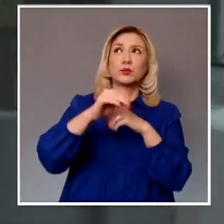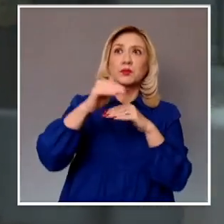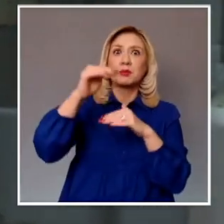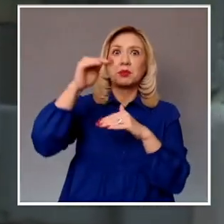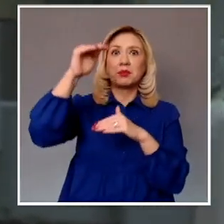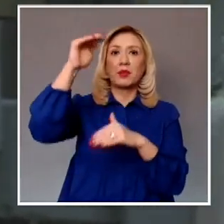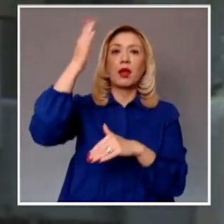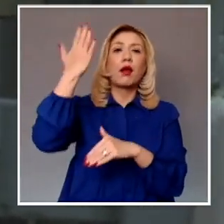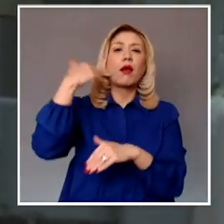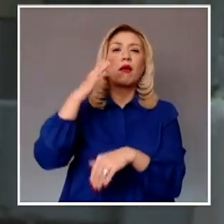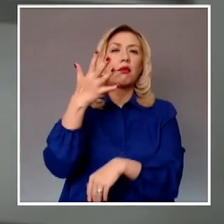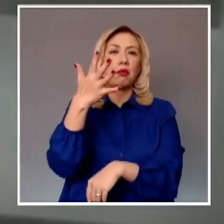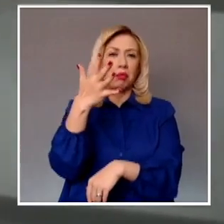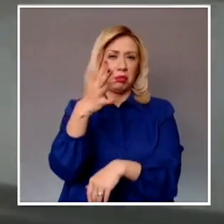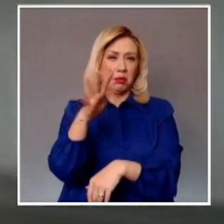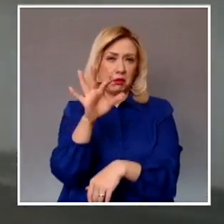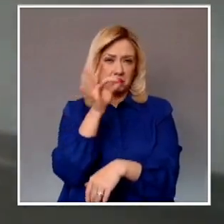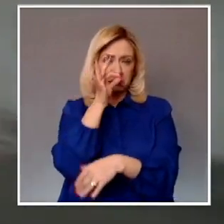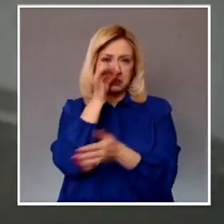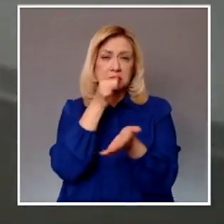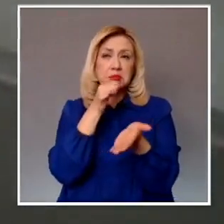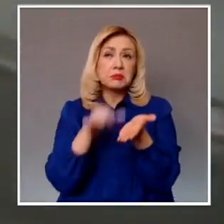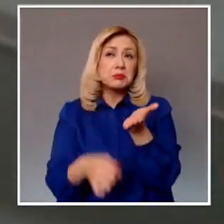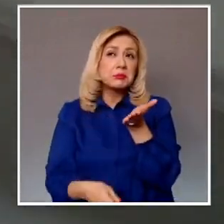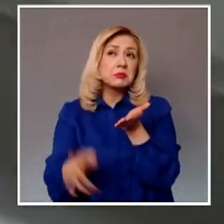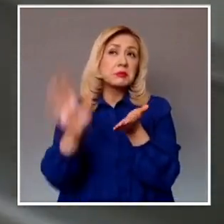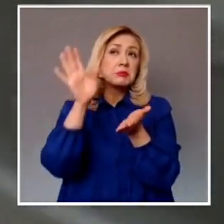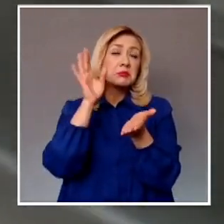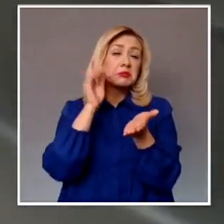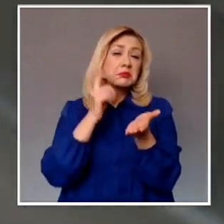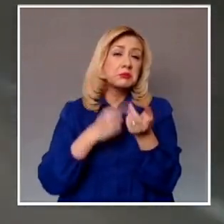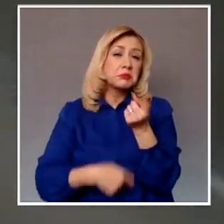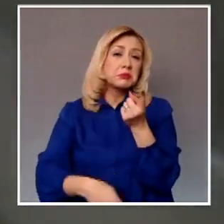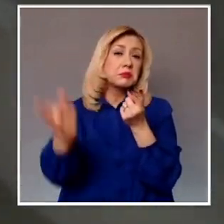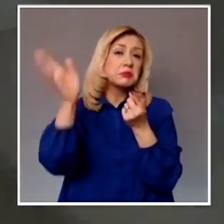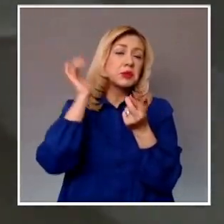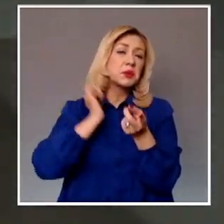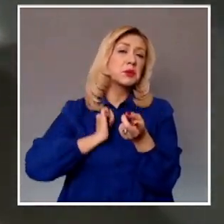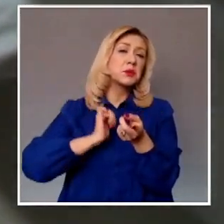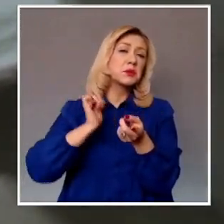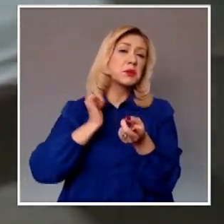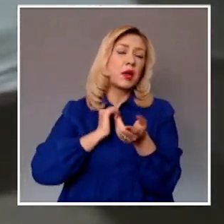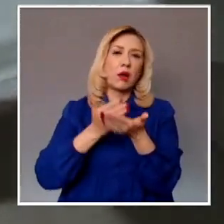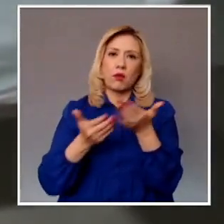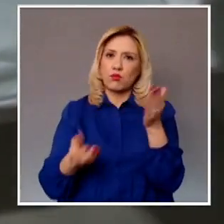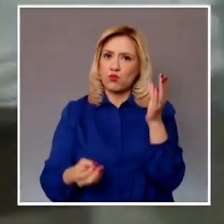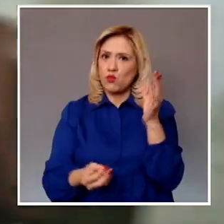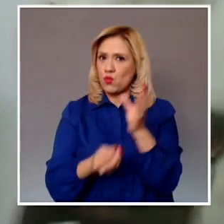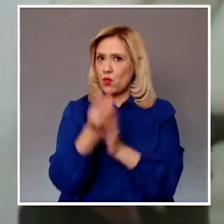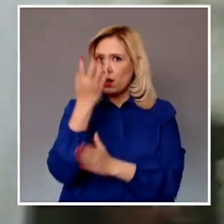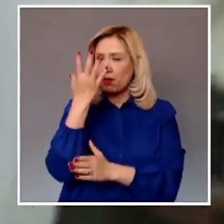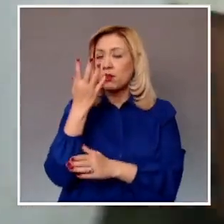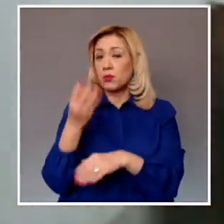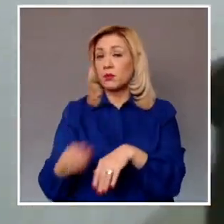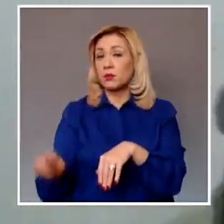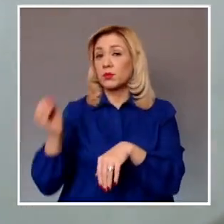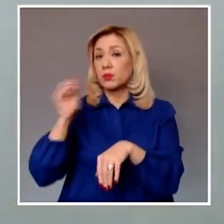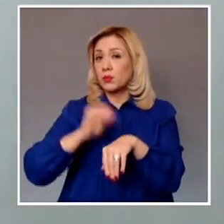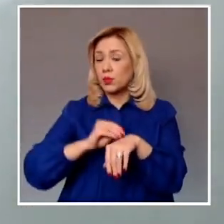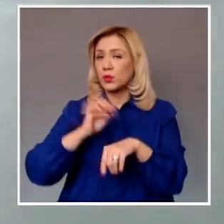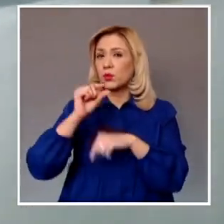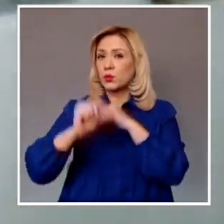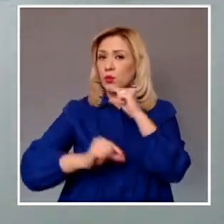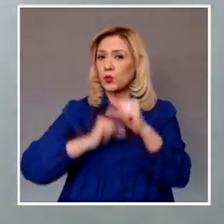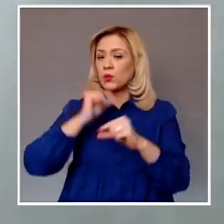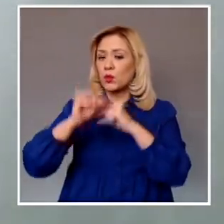notificaciones que se realizaban a través del sistema tradicional. El sistema se implementará de manera gradual hasta cubrir el total